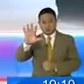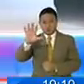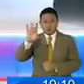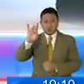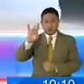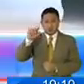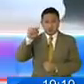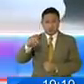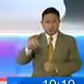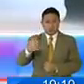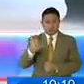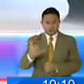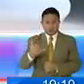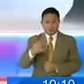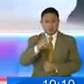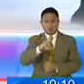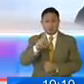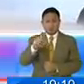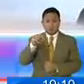$24,058,000, hoy ya